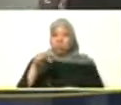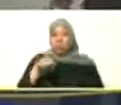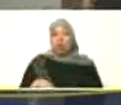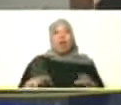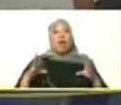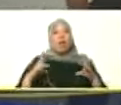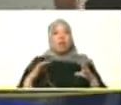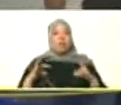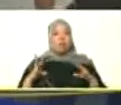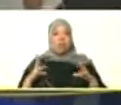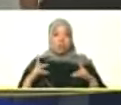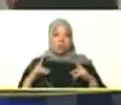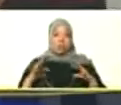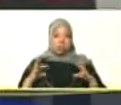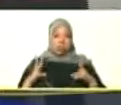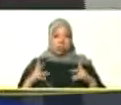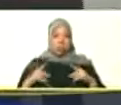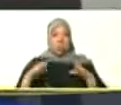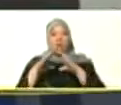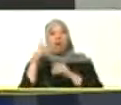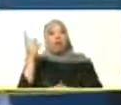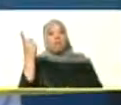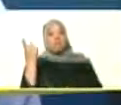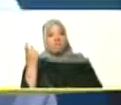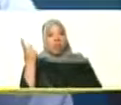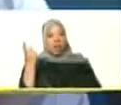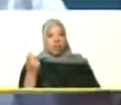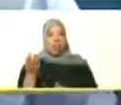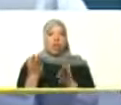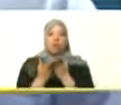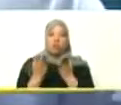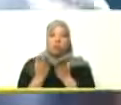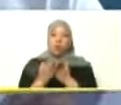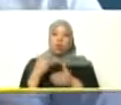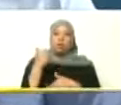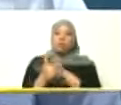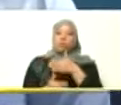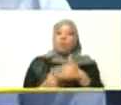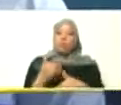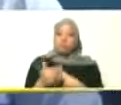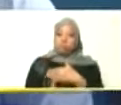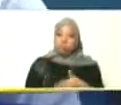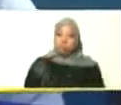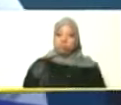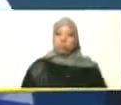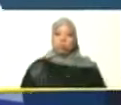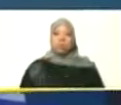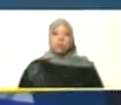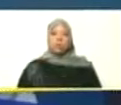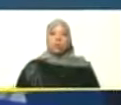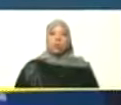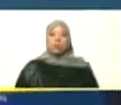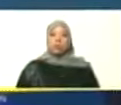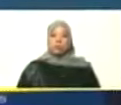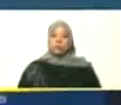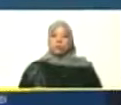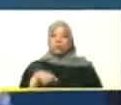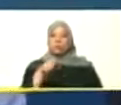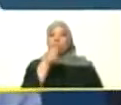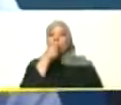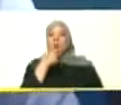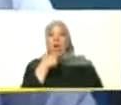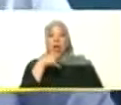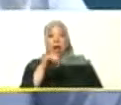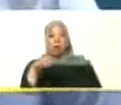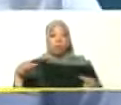vacaciones ir entrando a todas las que nuestro pueblo está priorizando. Aparte de ese esfuerzo que estamos haciendo en infraestructura, aquí tuvimos una extraordinaria